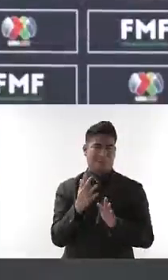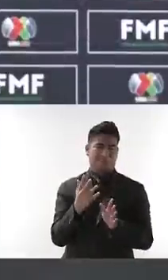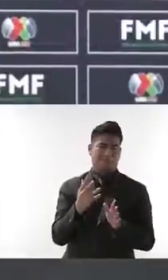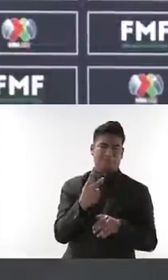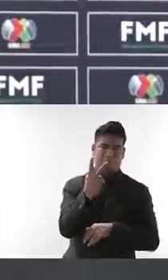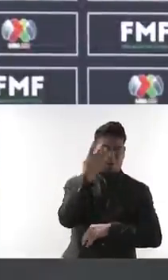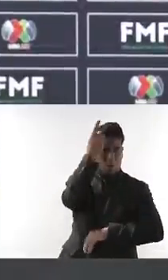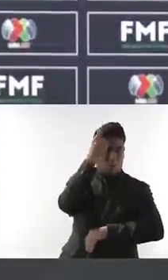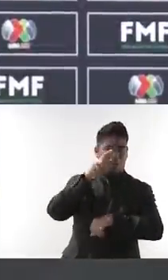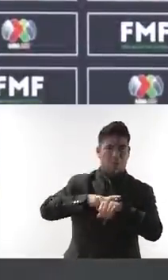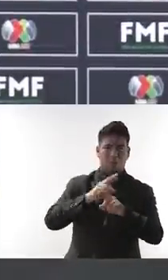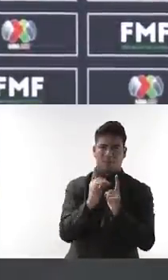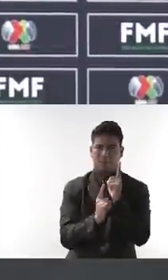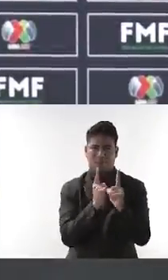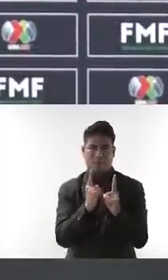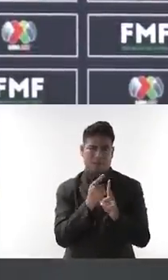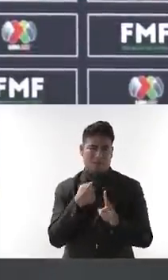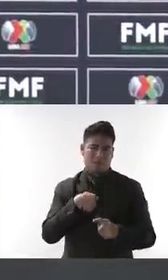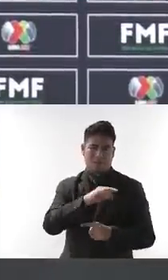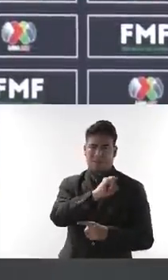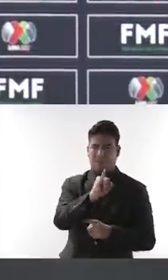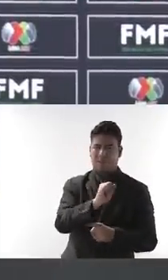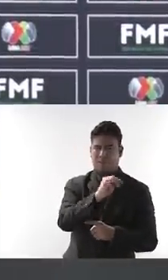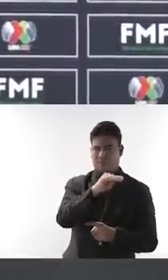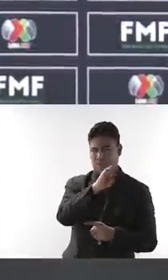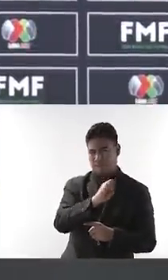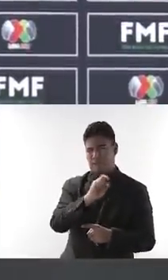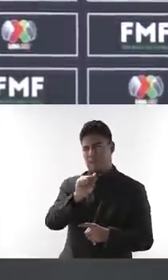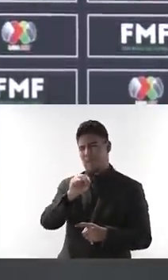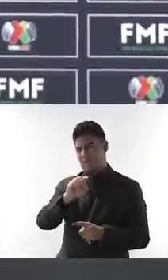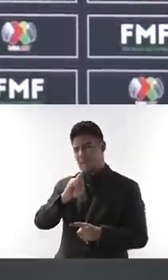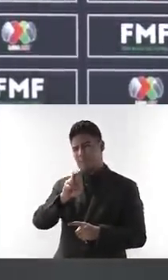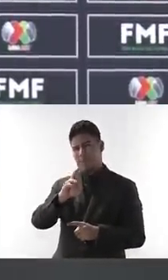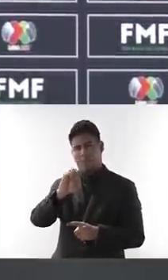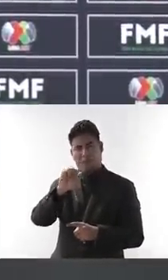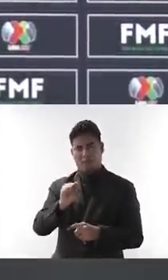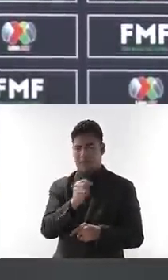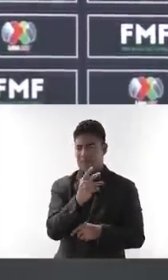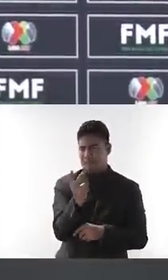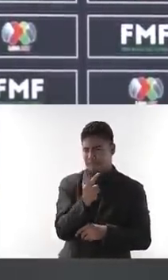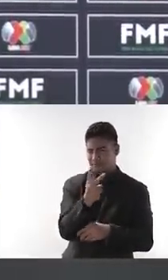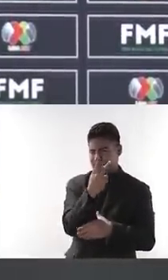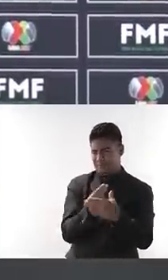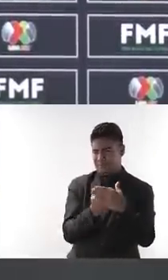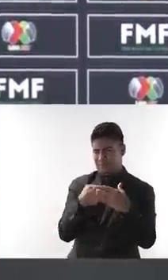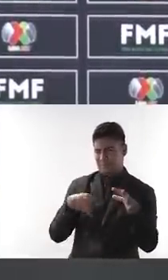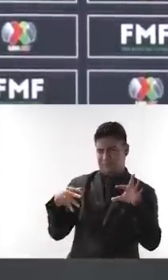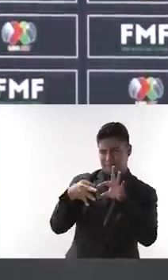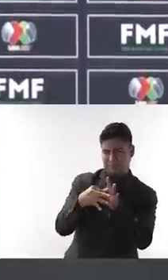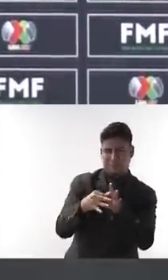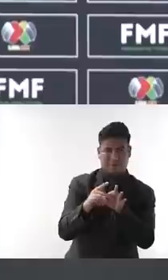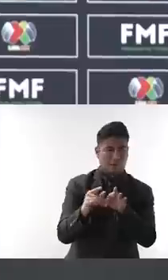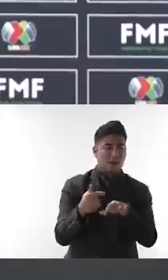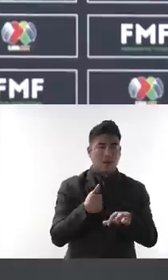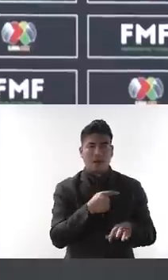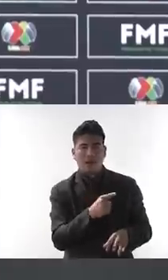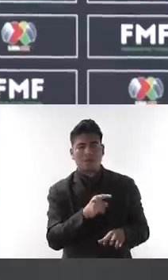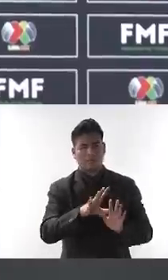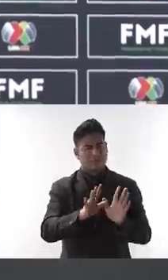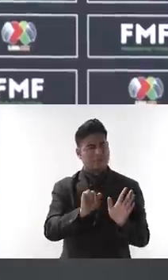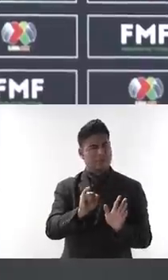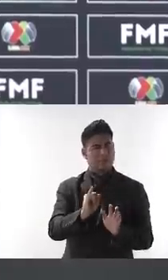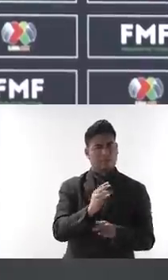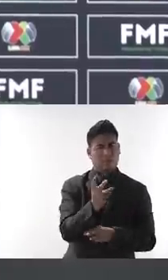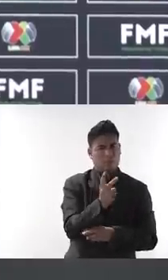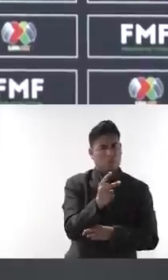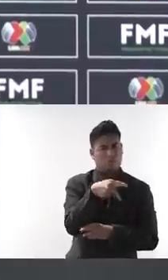Jaime y de Andrea. Los proyectos de Jaime y de Andrea se están respetando, obviamente apoyándolos, llevándolos